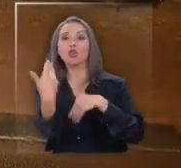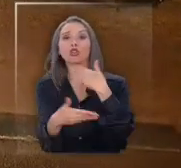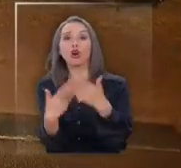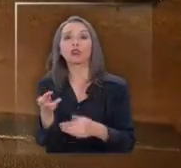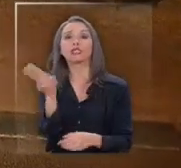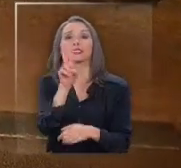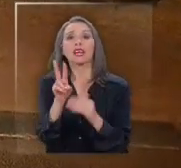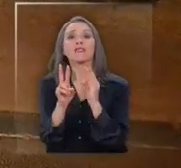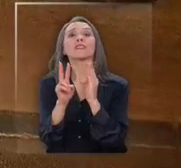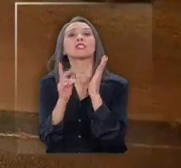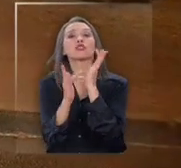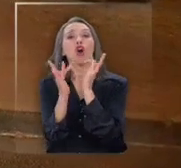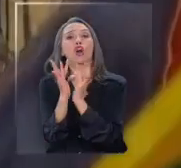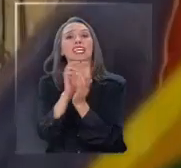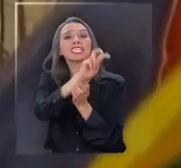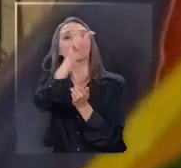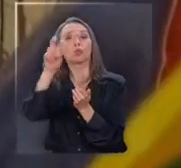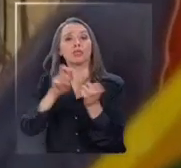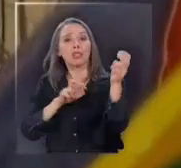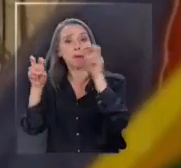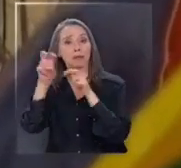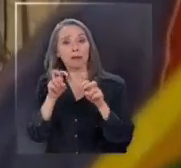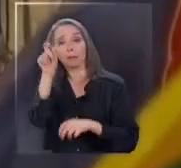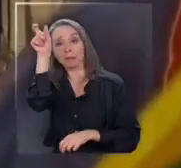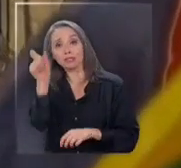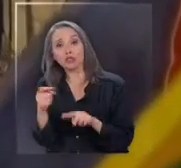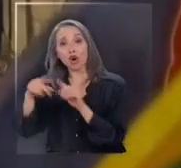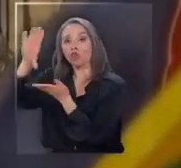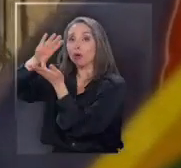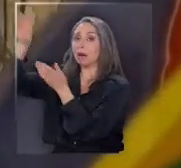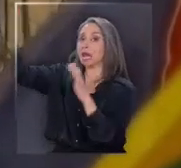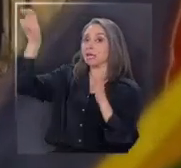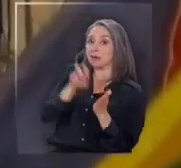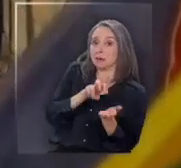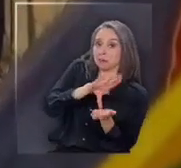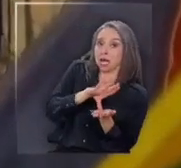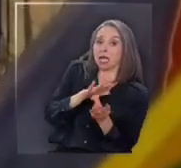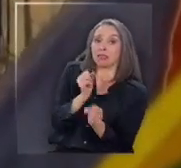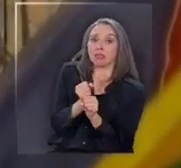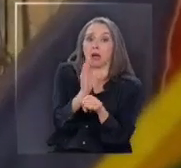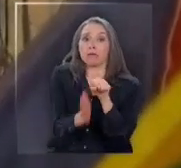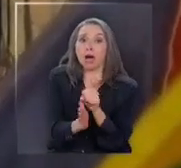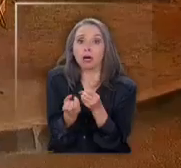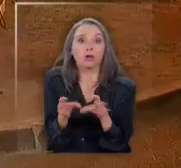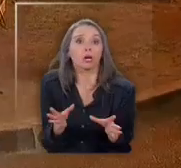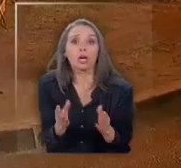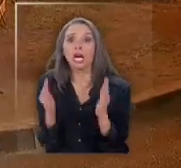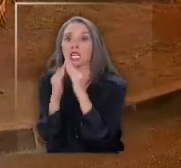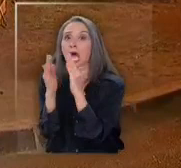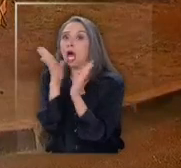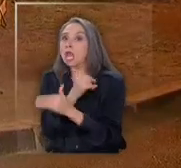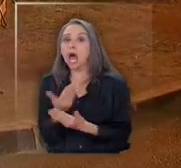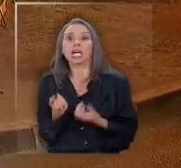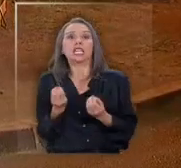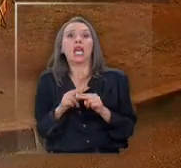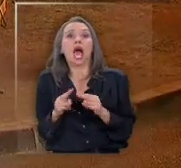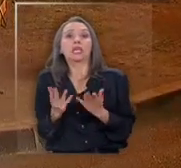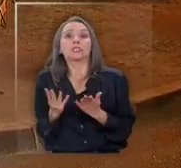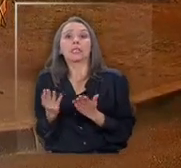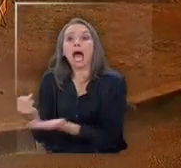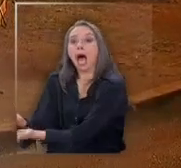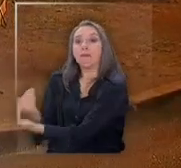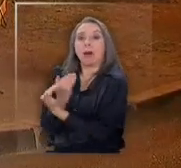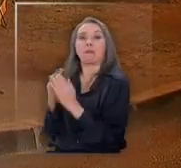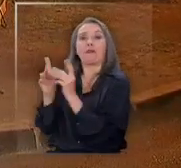servicios que sientan migrante porque también se ve que una persona migrante bueno cuando pierde su trabajo su casa que queda la familia